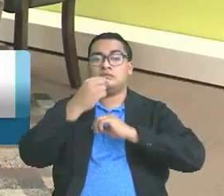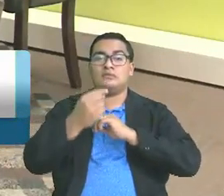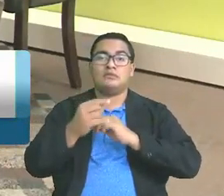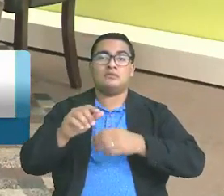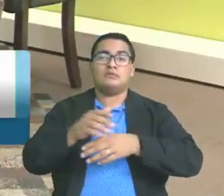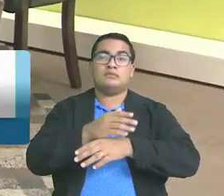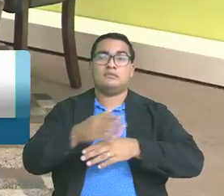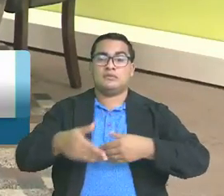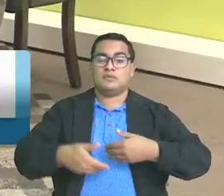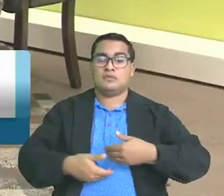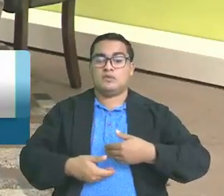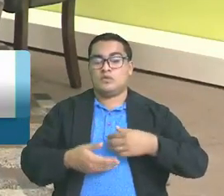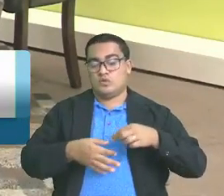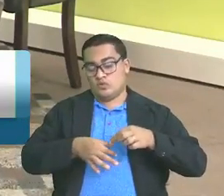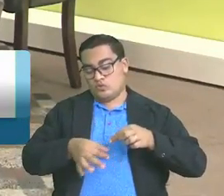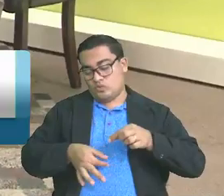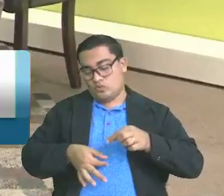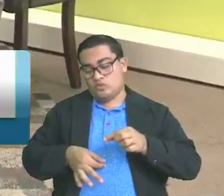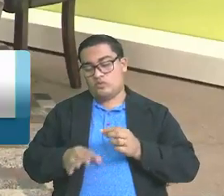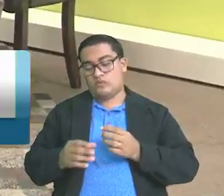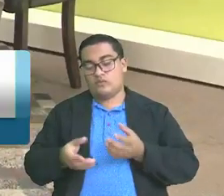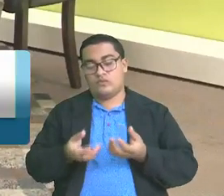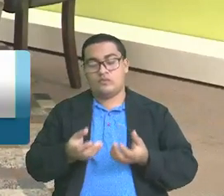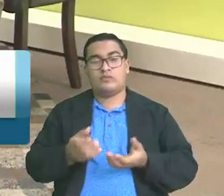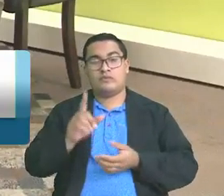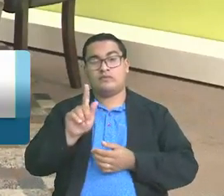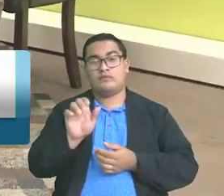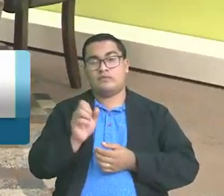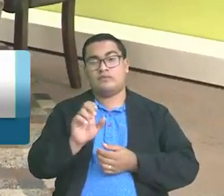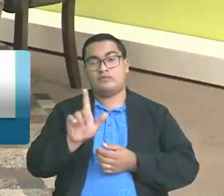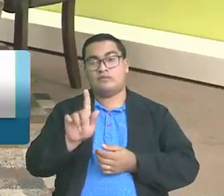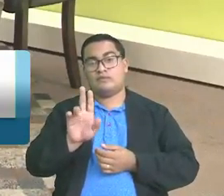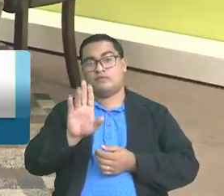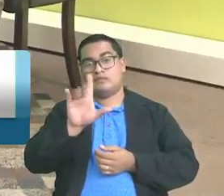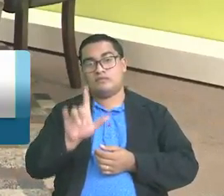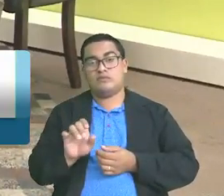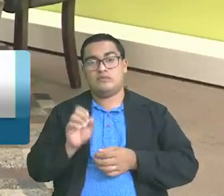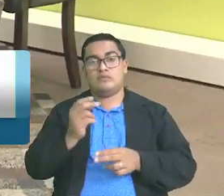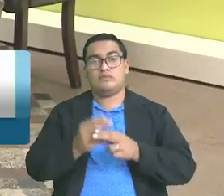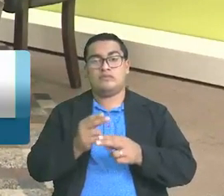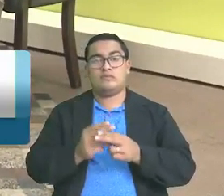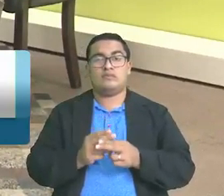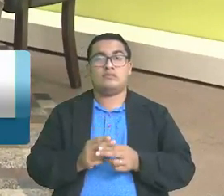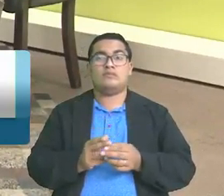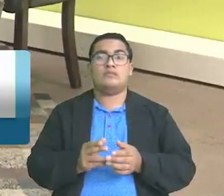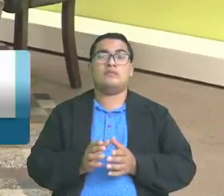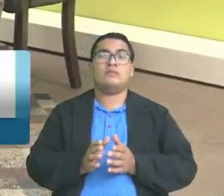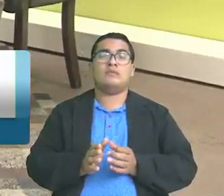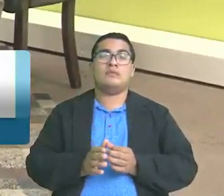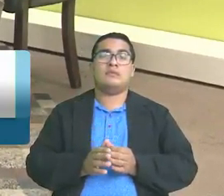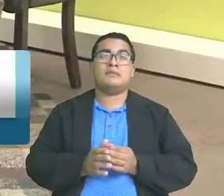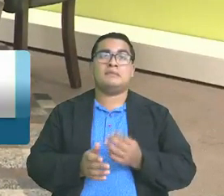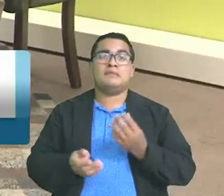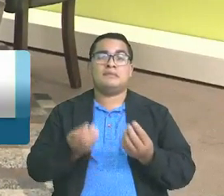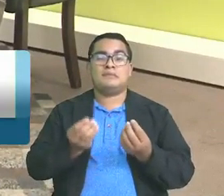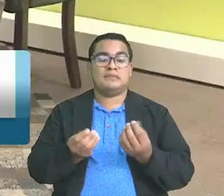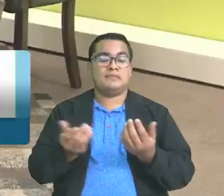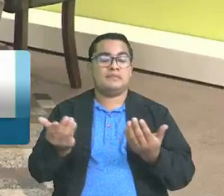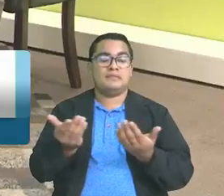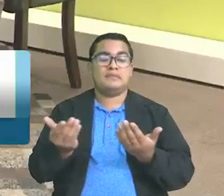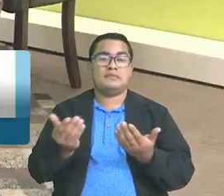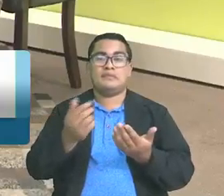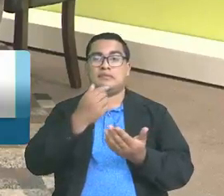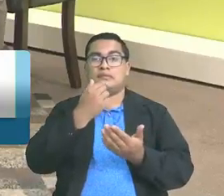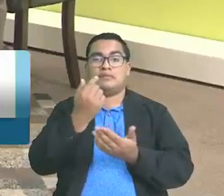en el abdomen se comunica con el testículo. Oh, ya. Entonces, esta es la conocida hernia inguinal. Y dependiendo del contenido